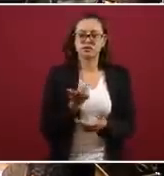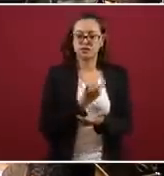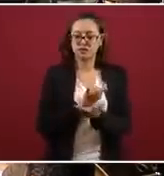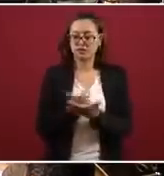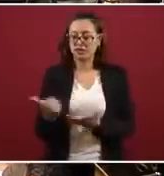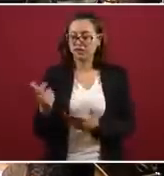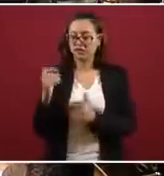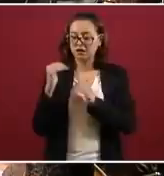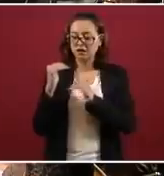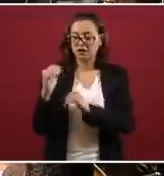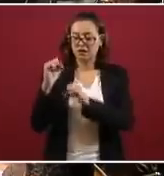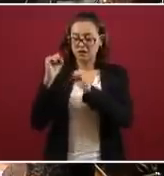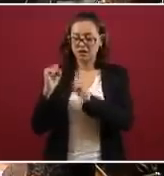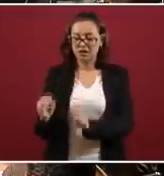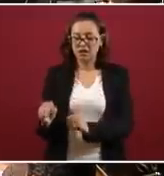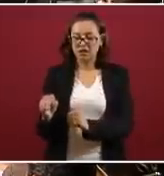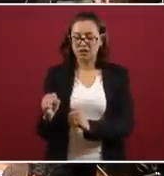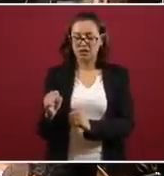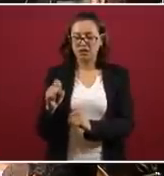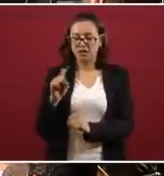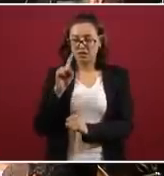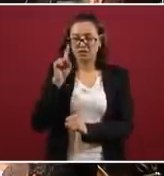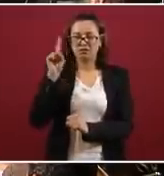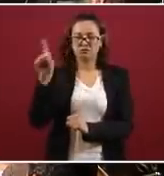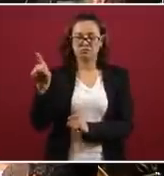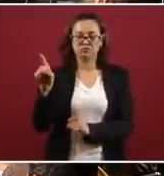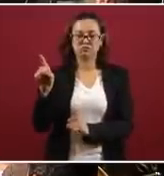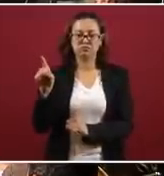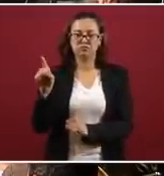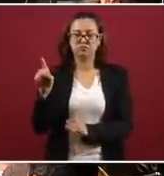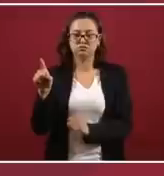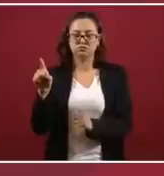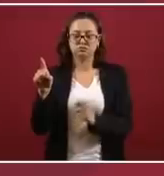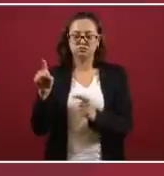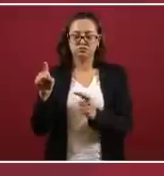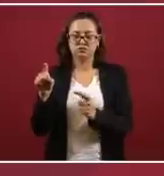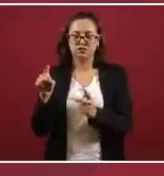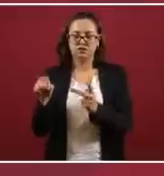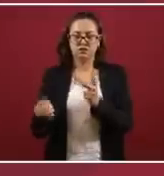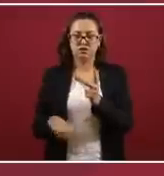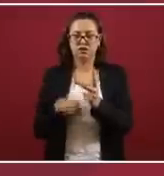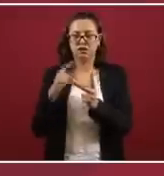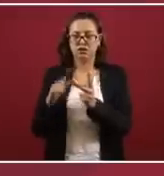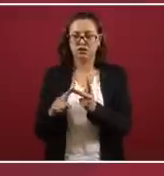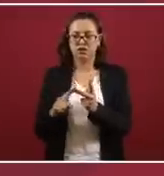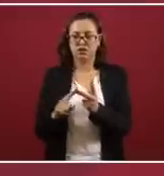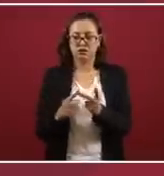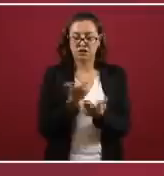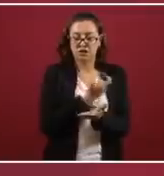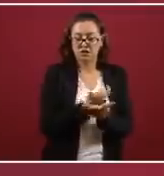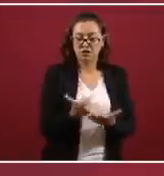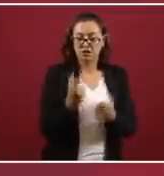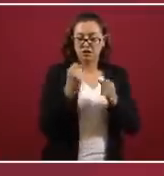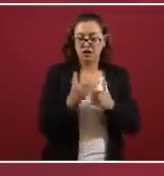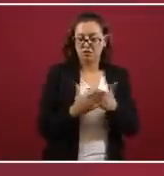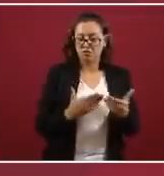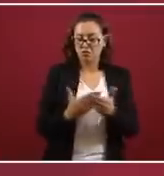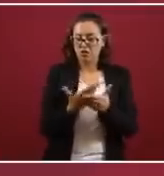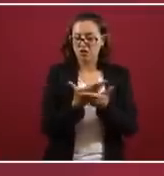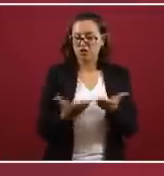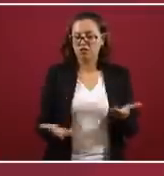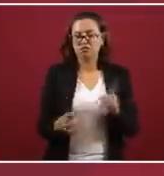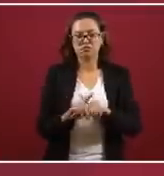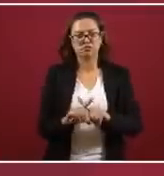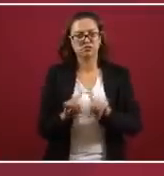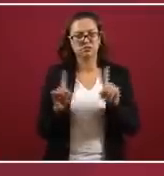garantía de aquella entidad paraestatal y lo que son los precios de garantía actuales, y